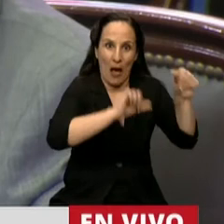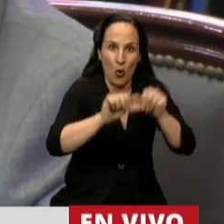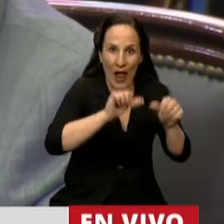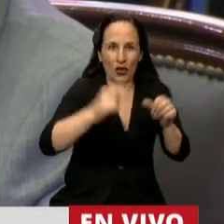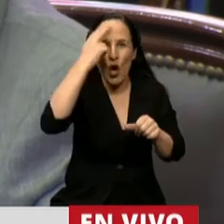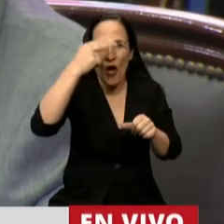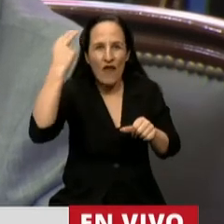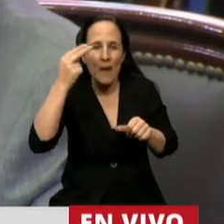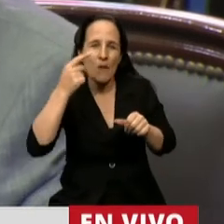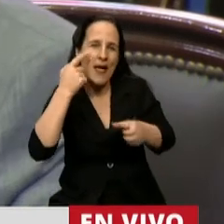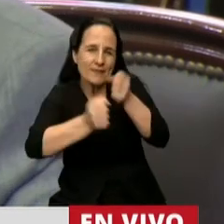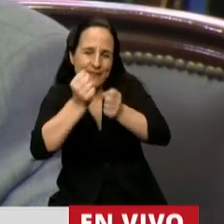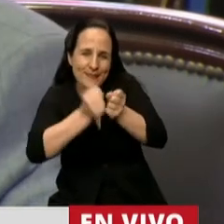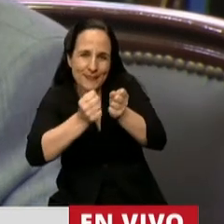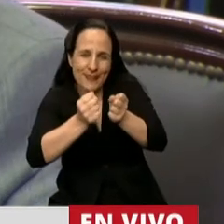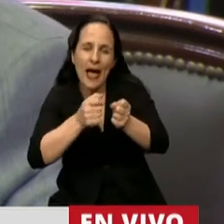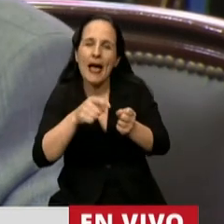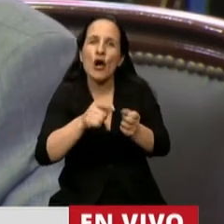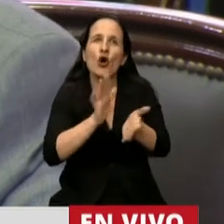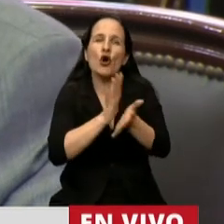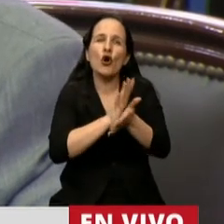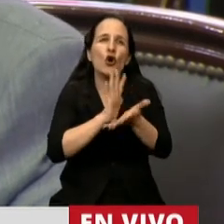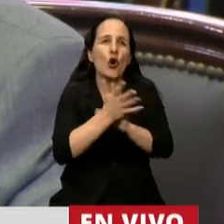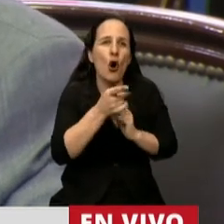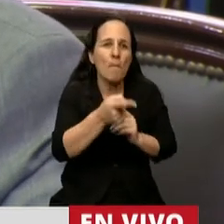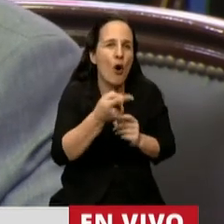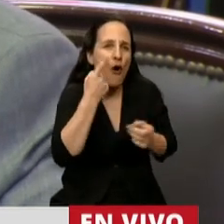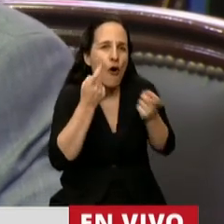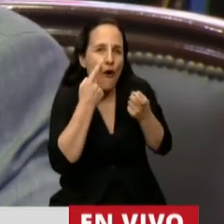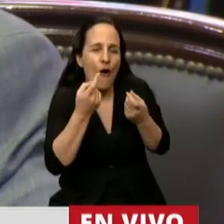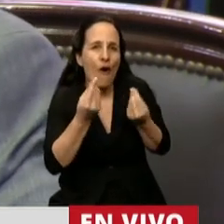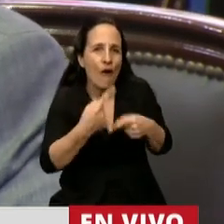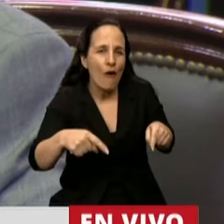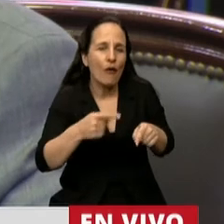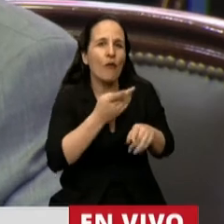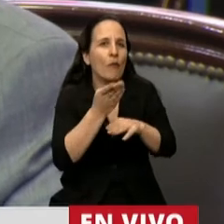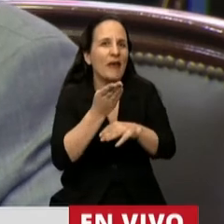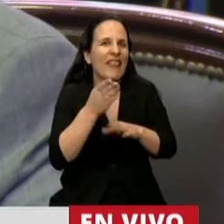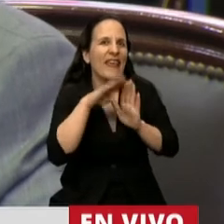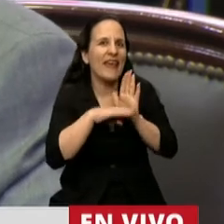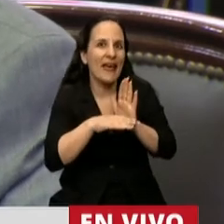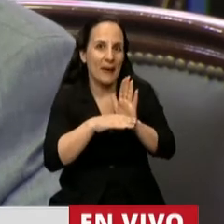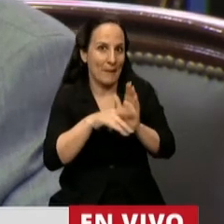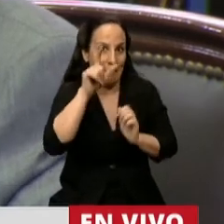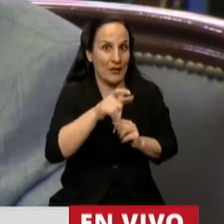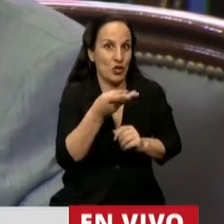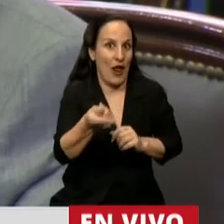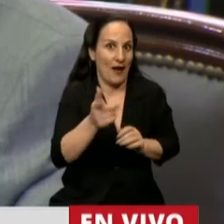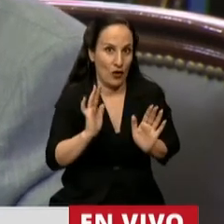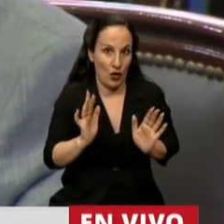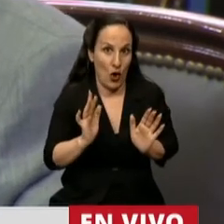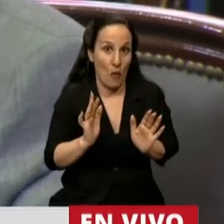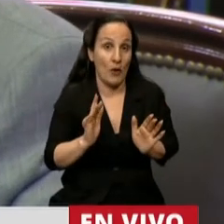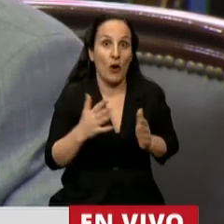farmacéutica tenga una especie de medidas o sostenga, digamos, algunos requerimientos especiales a los adquirientes respecto